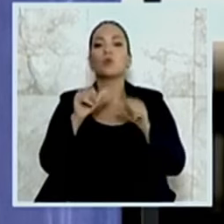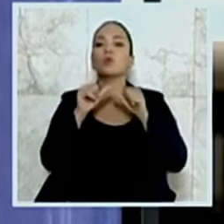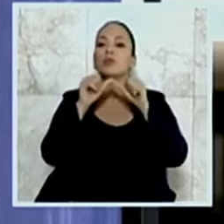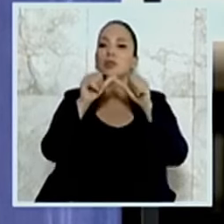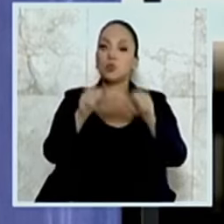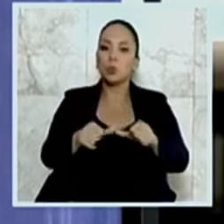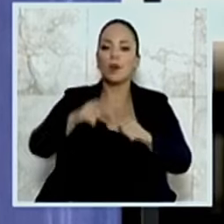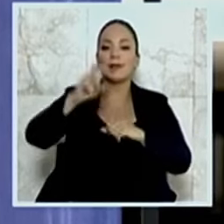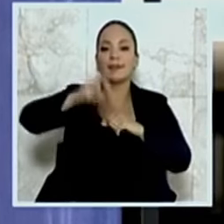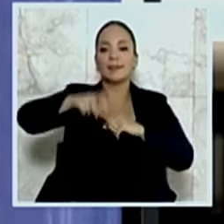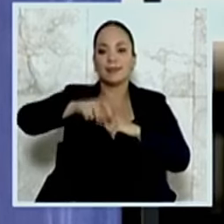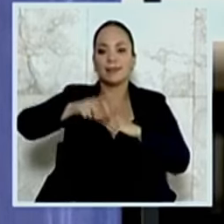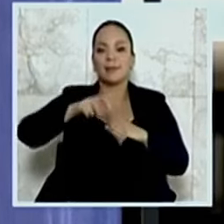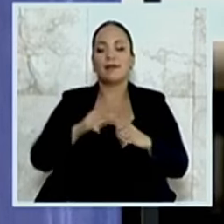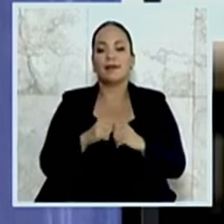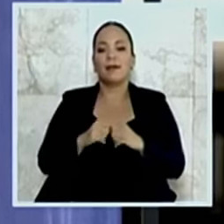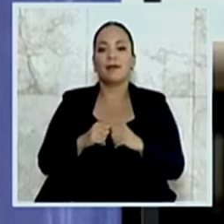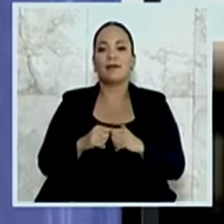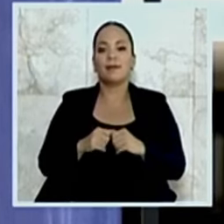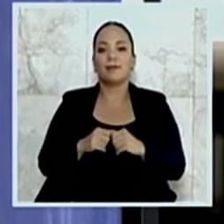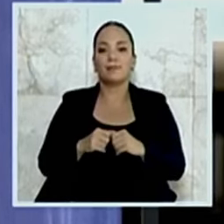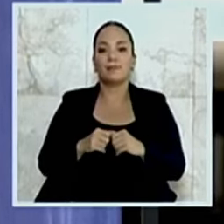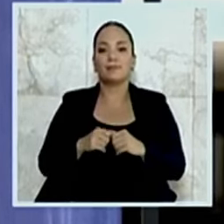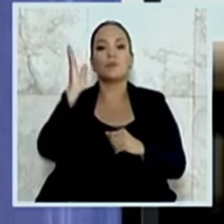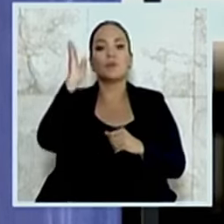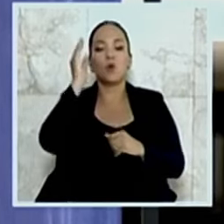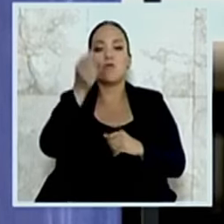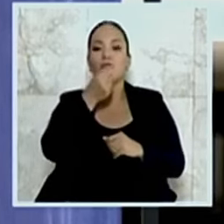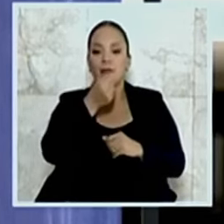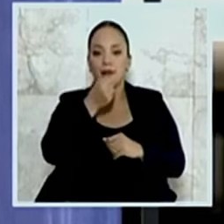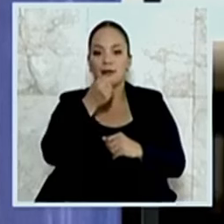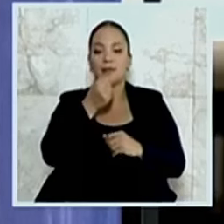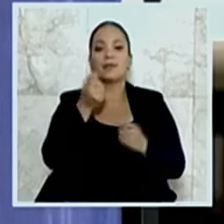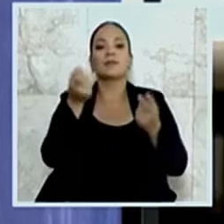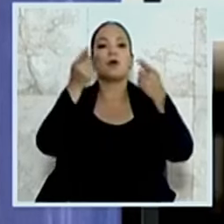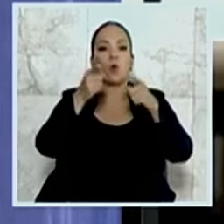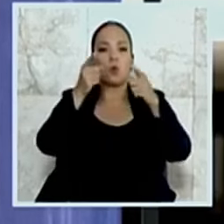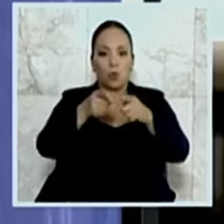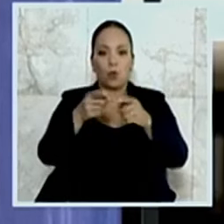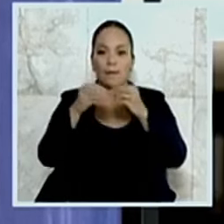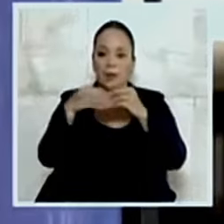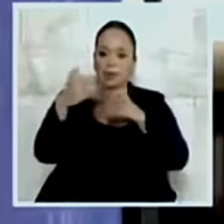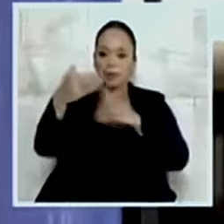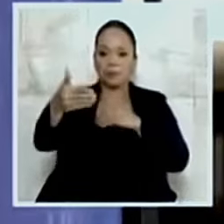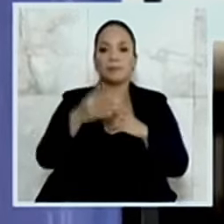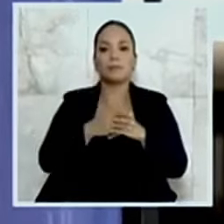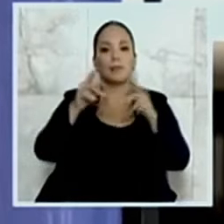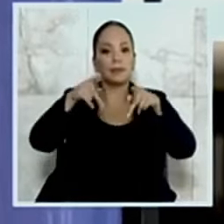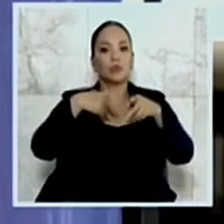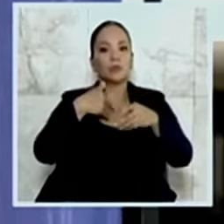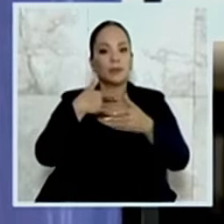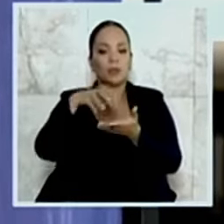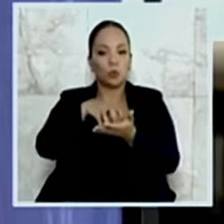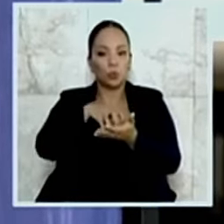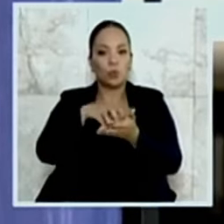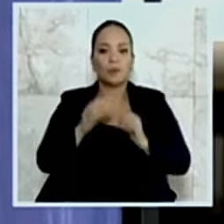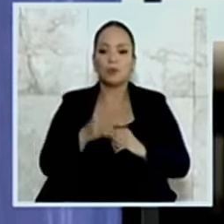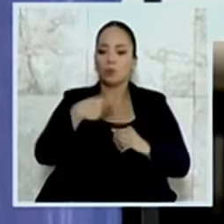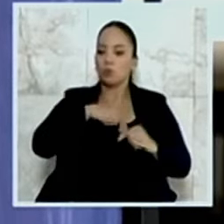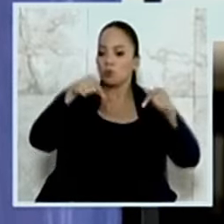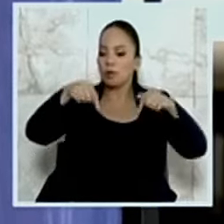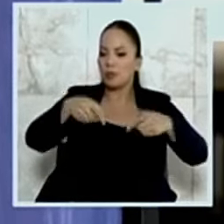de contestabilidad con la información que transmiten los medios. Vemos cómo continúa la